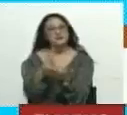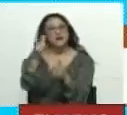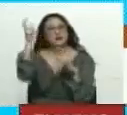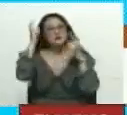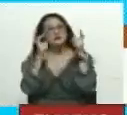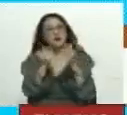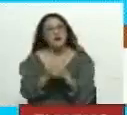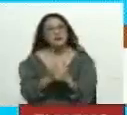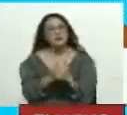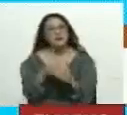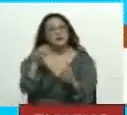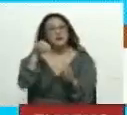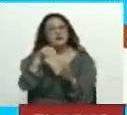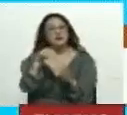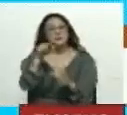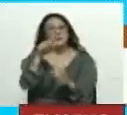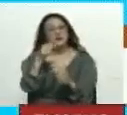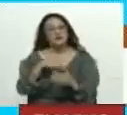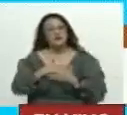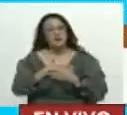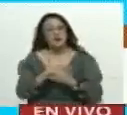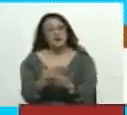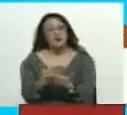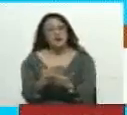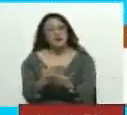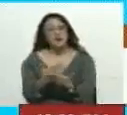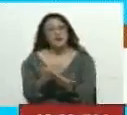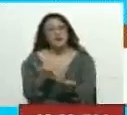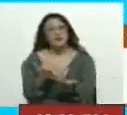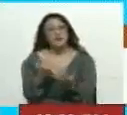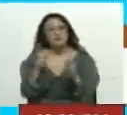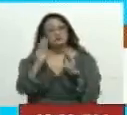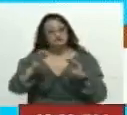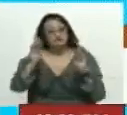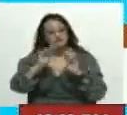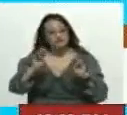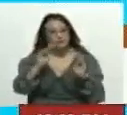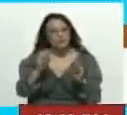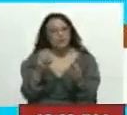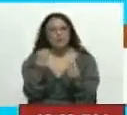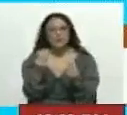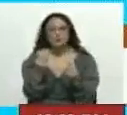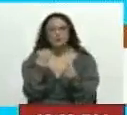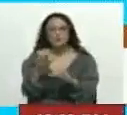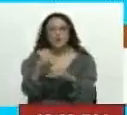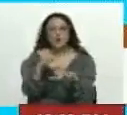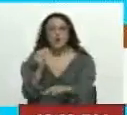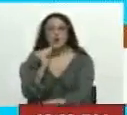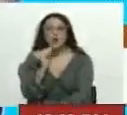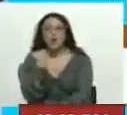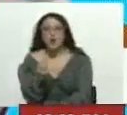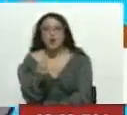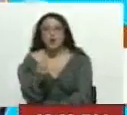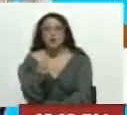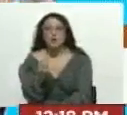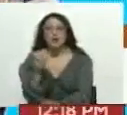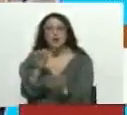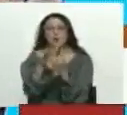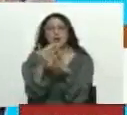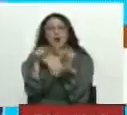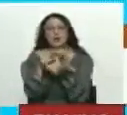dentro de esa solidaridad se pudieron formar jóvenes de los barrios más